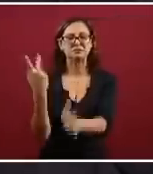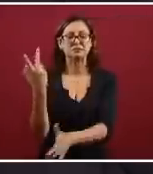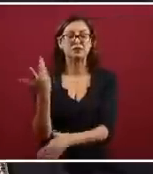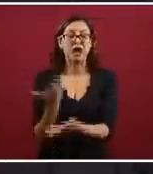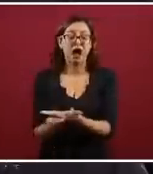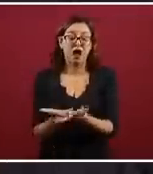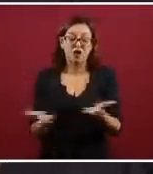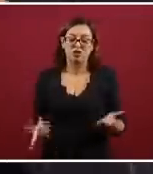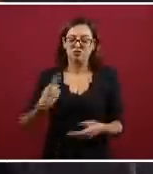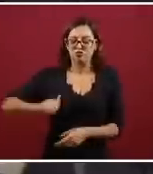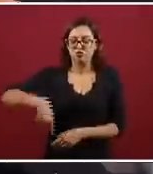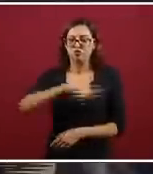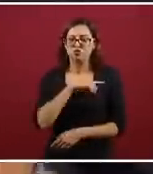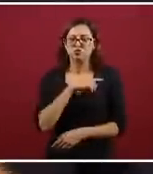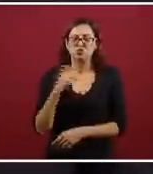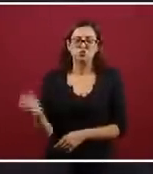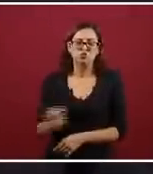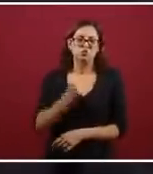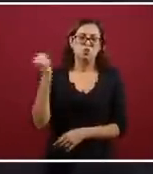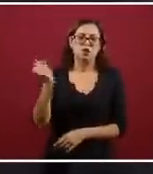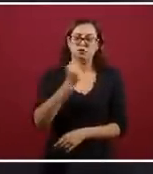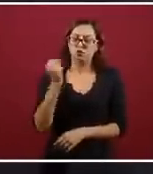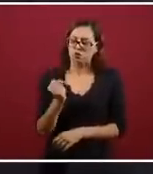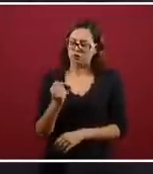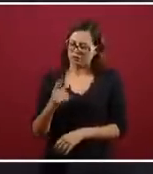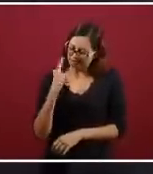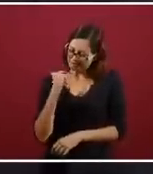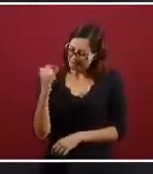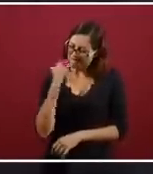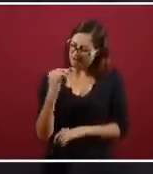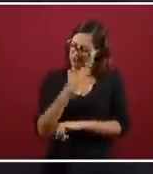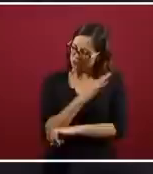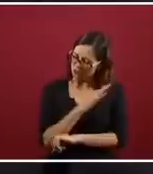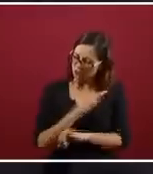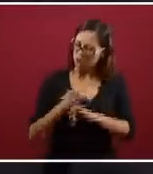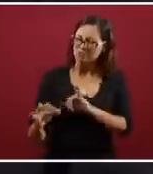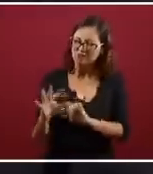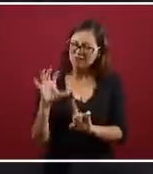tocó dar el último jalón,